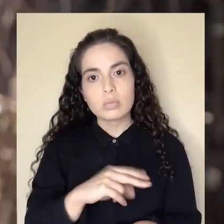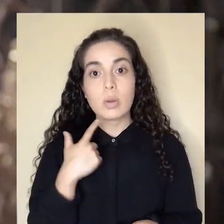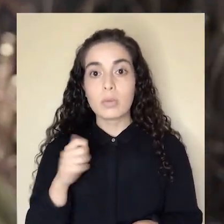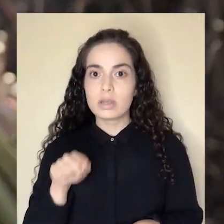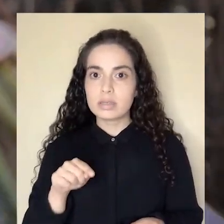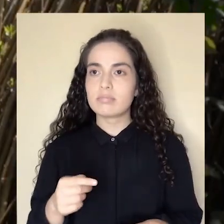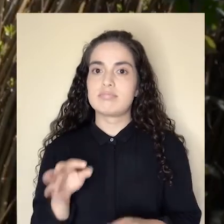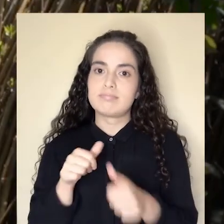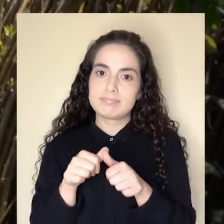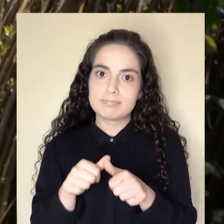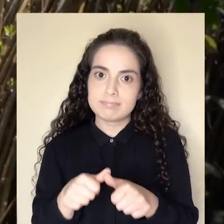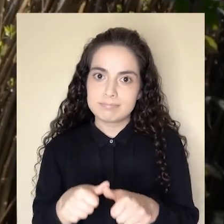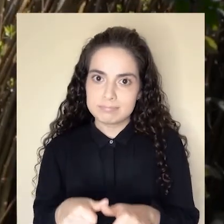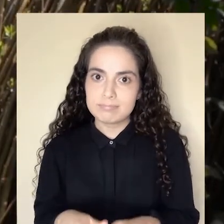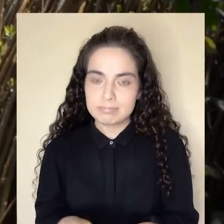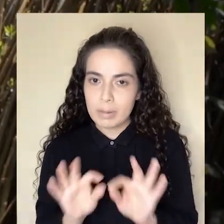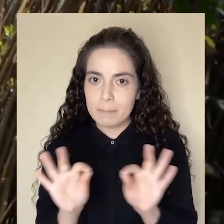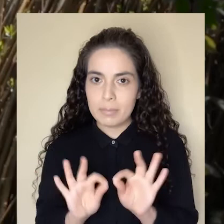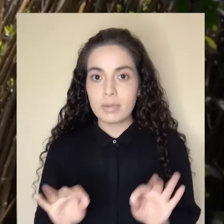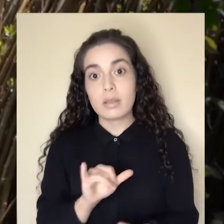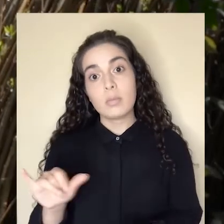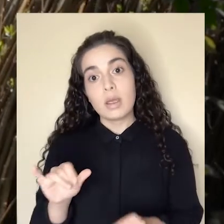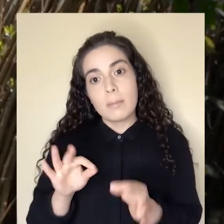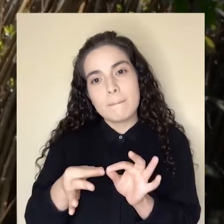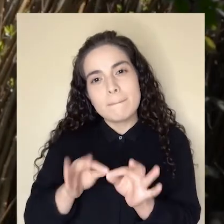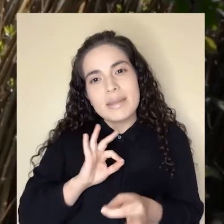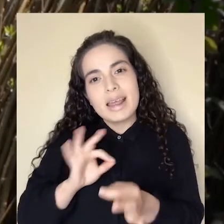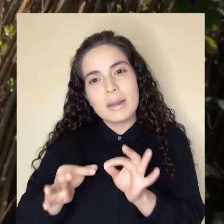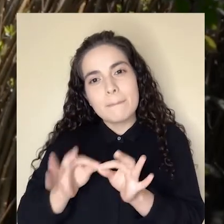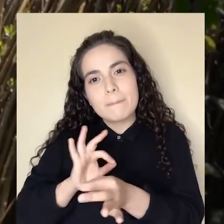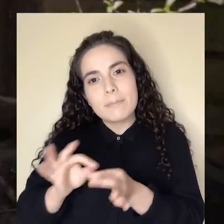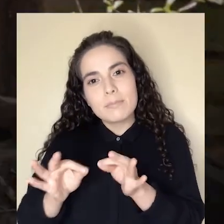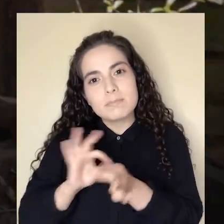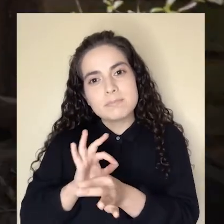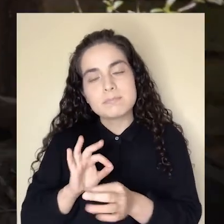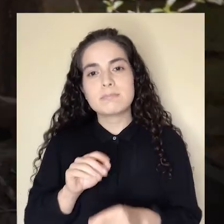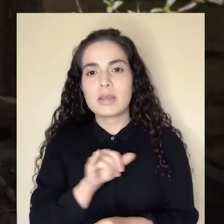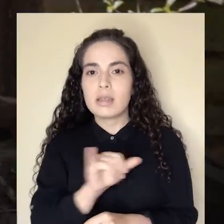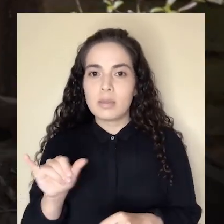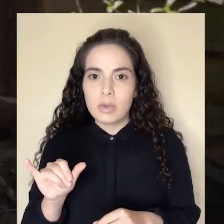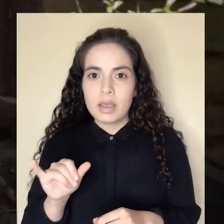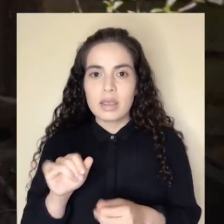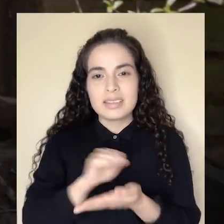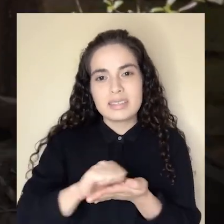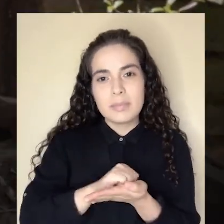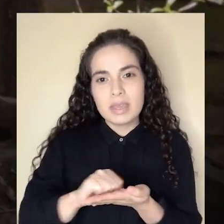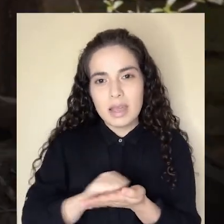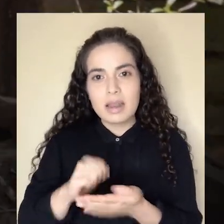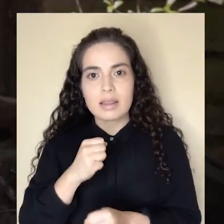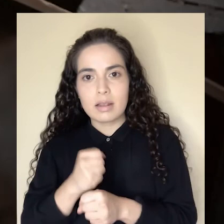más. Entonces yo lo corto y después hay que pelarlo, como lo hicimos acá,